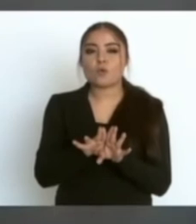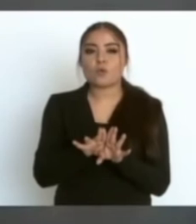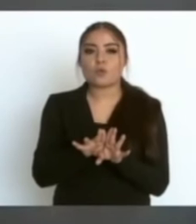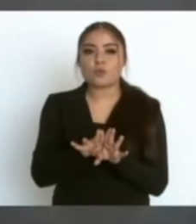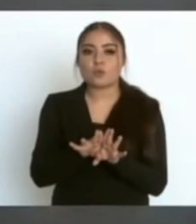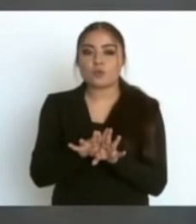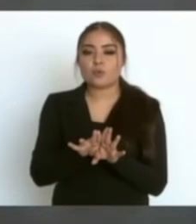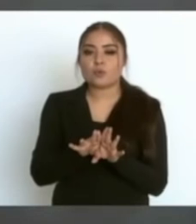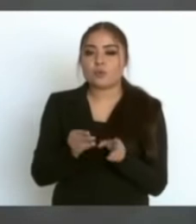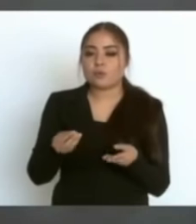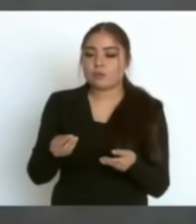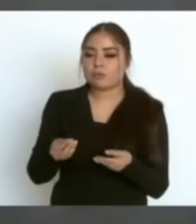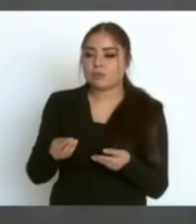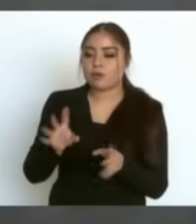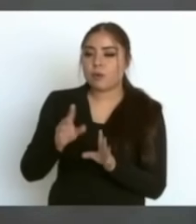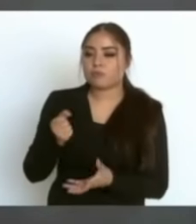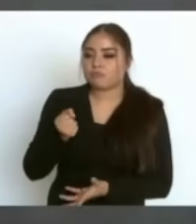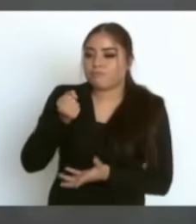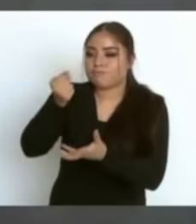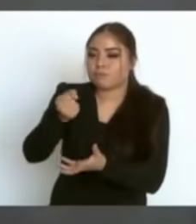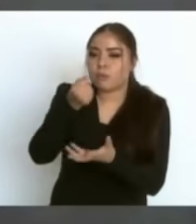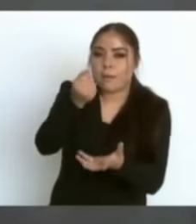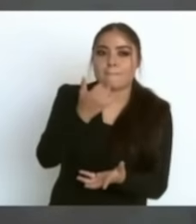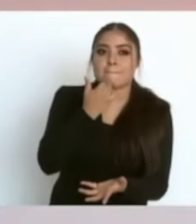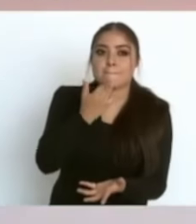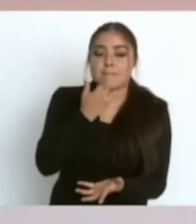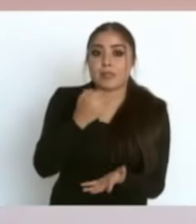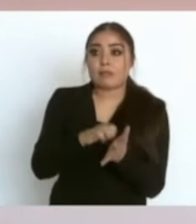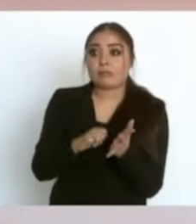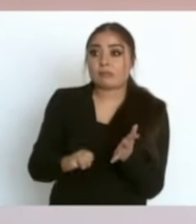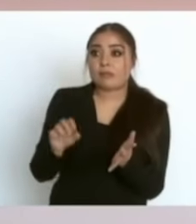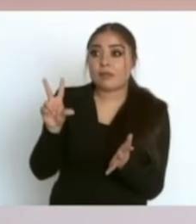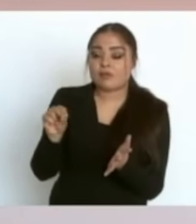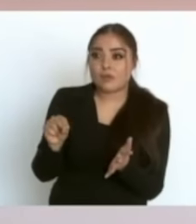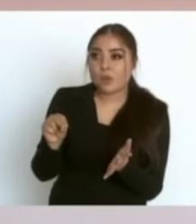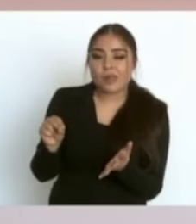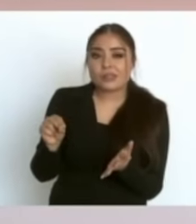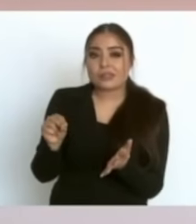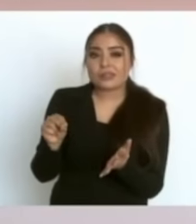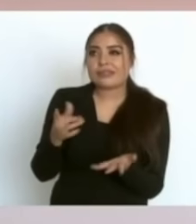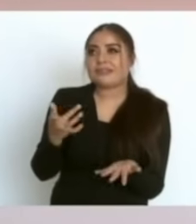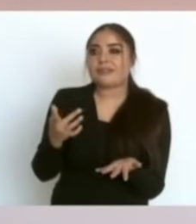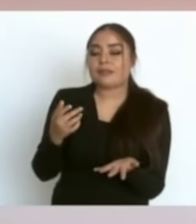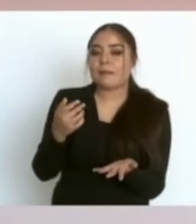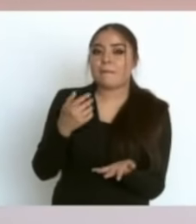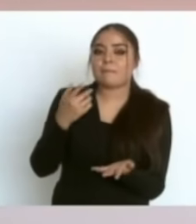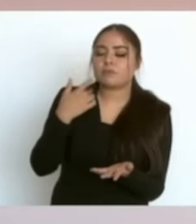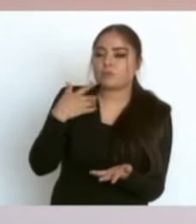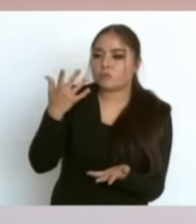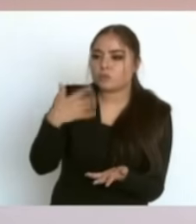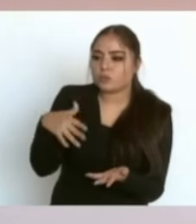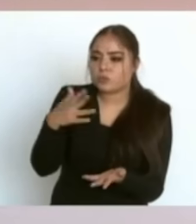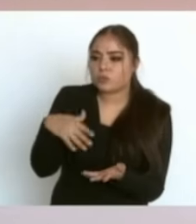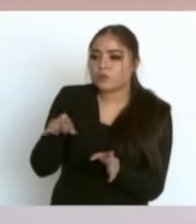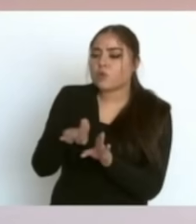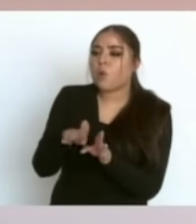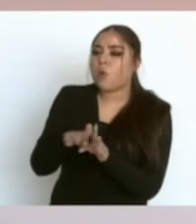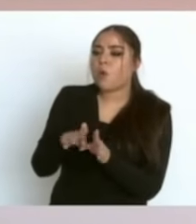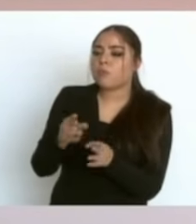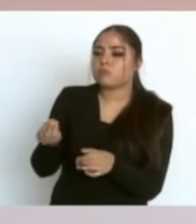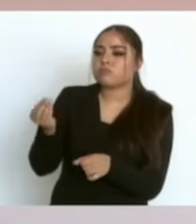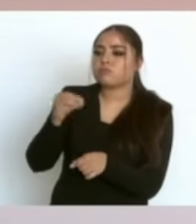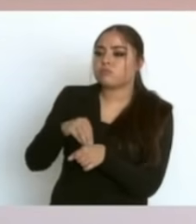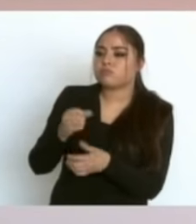ejercerlos bien sino ver como se pueden emplear